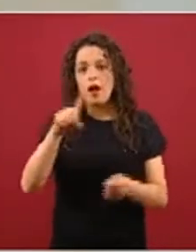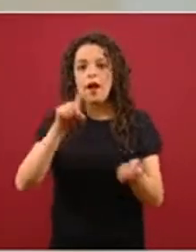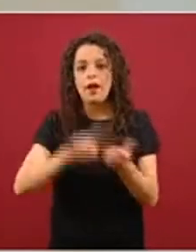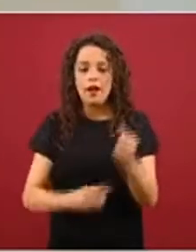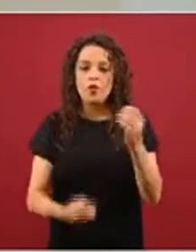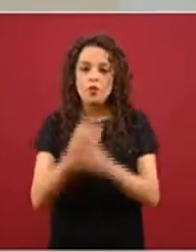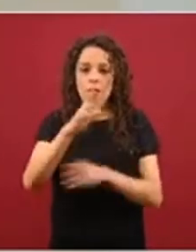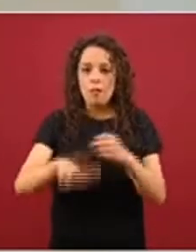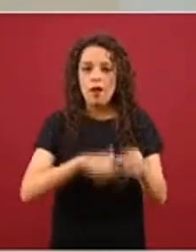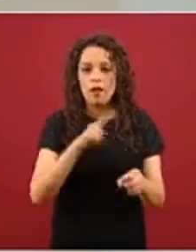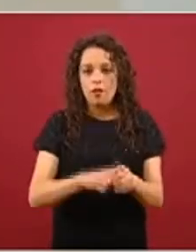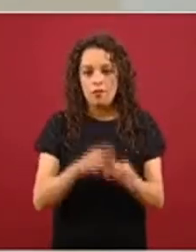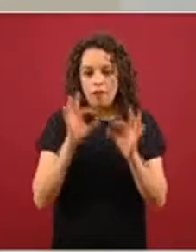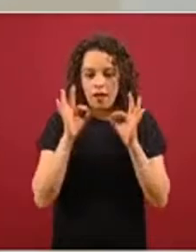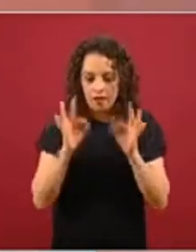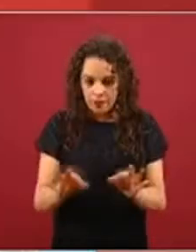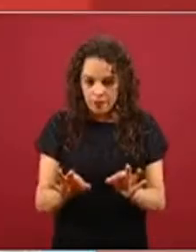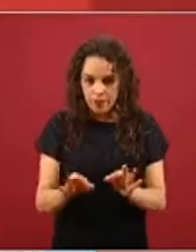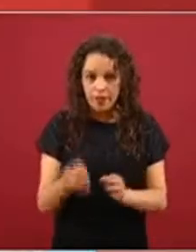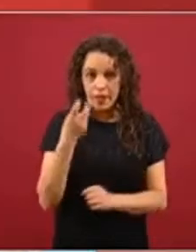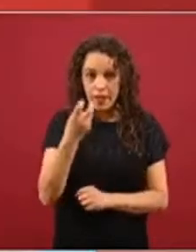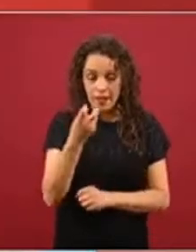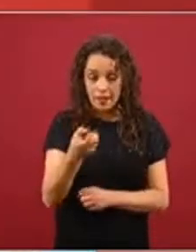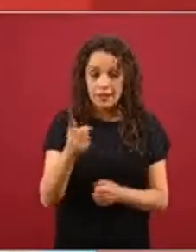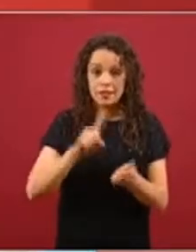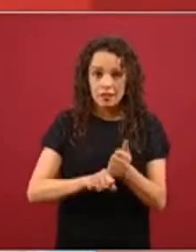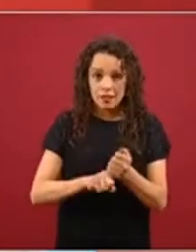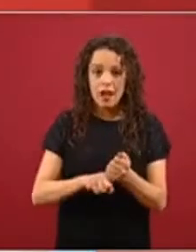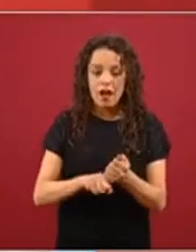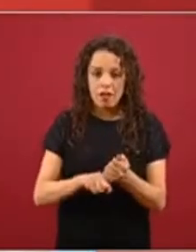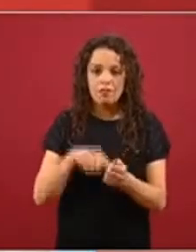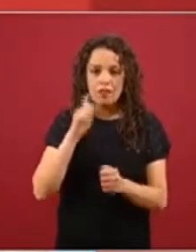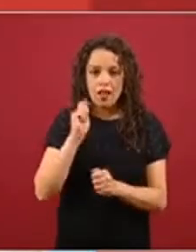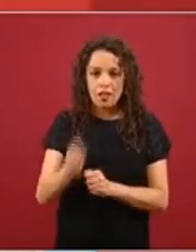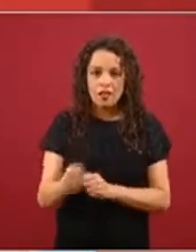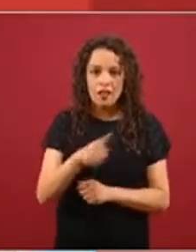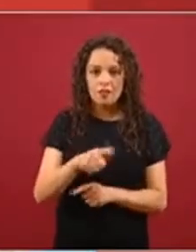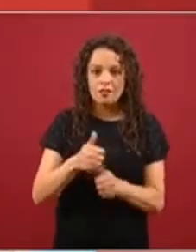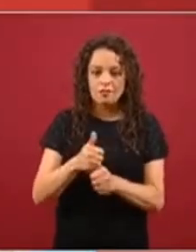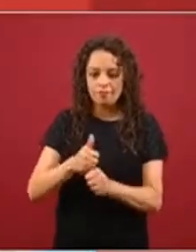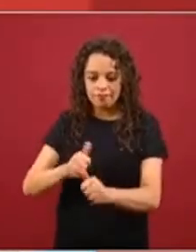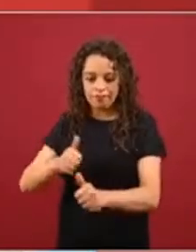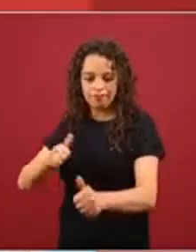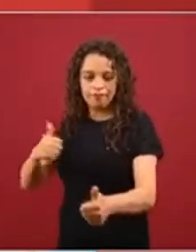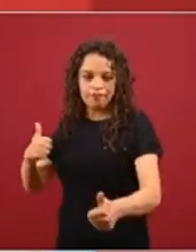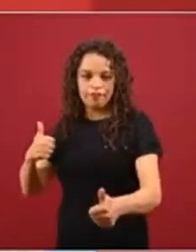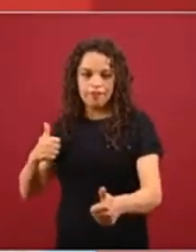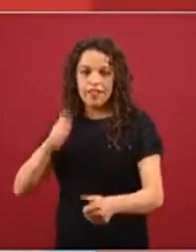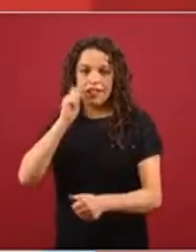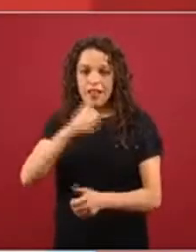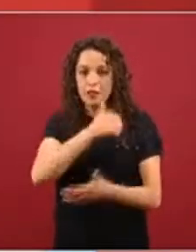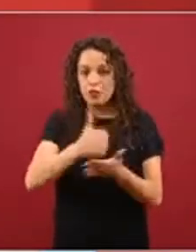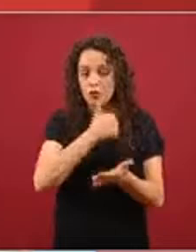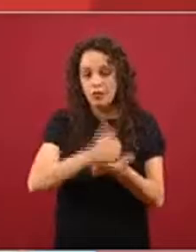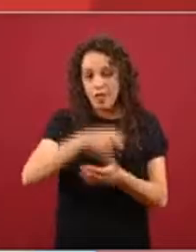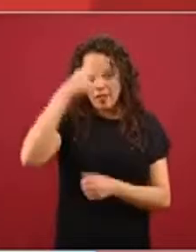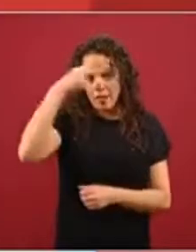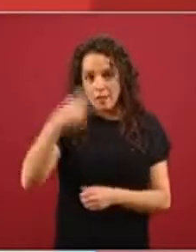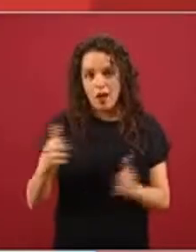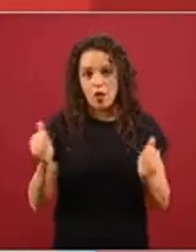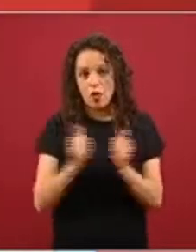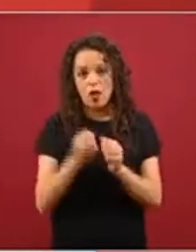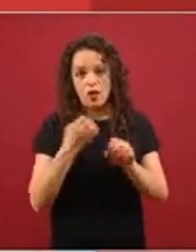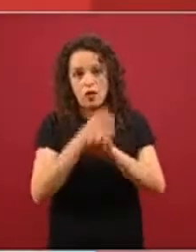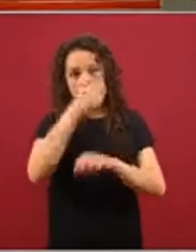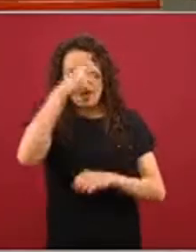diferencias numéricas que en este momento hacen un desfase entre la Ciudad de México y el Estado de México, pero la dinámica de toda